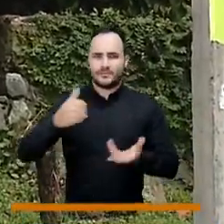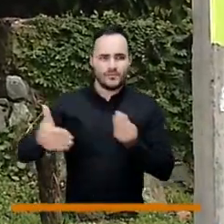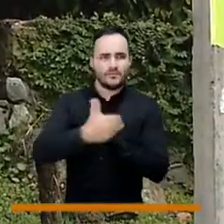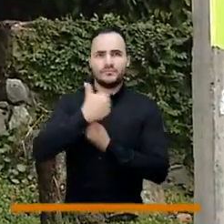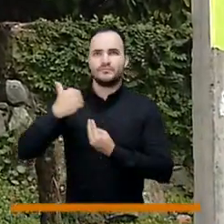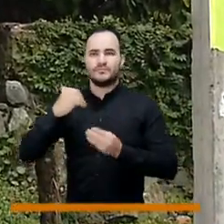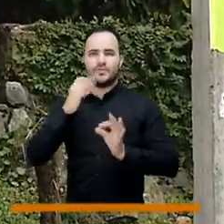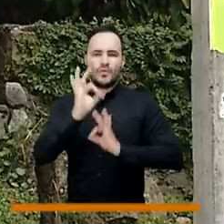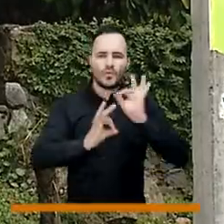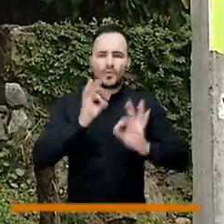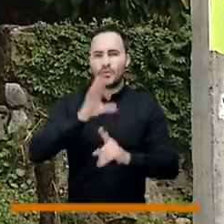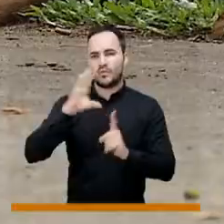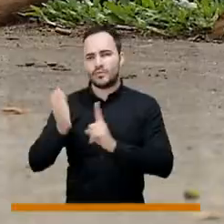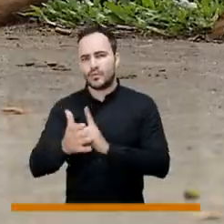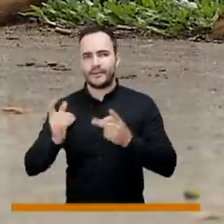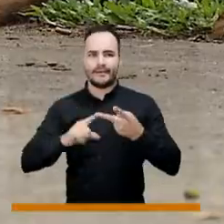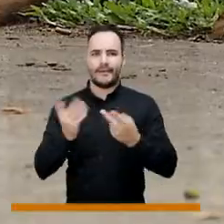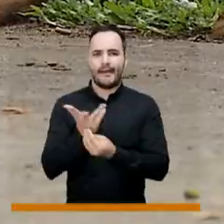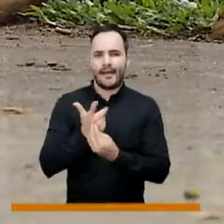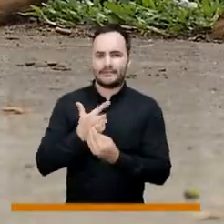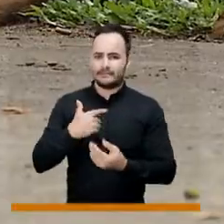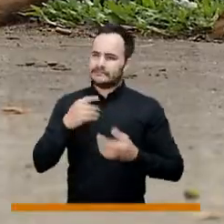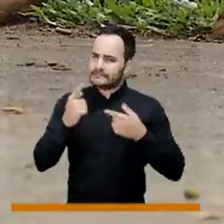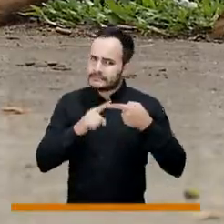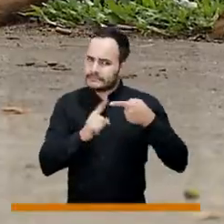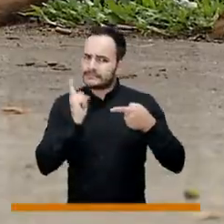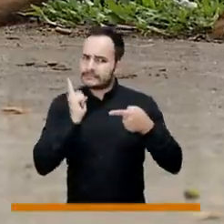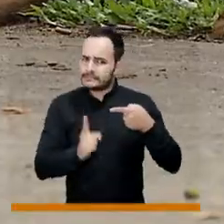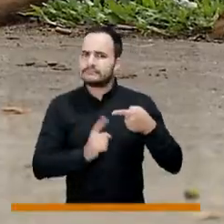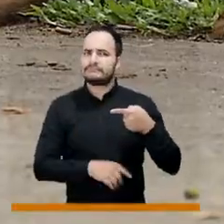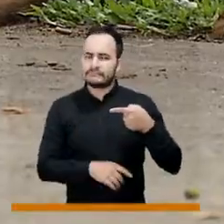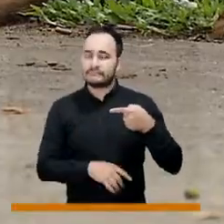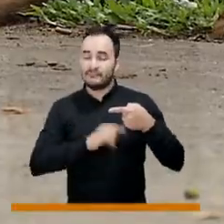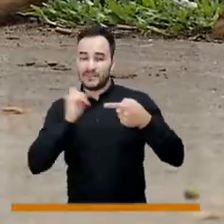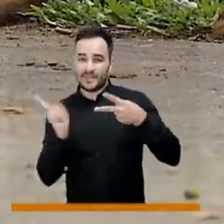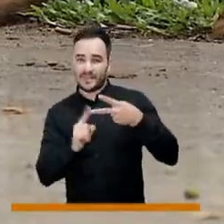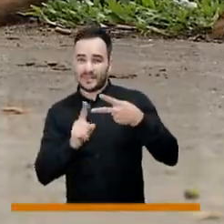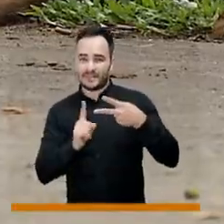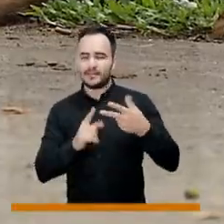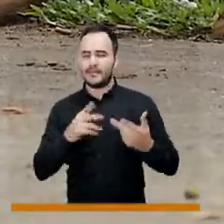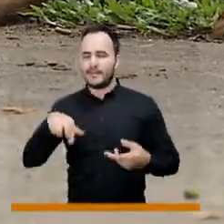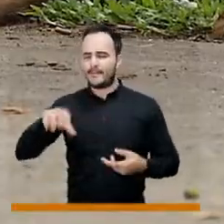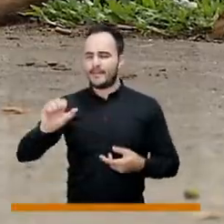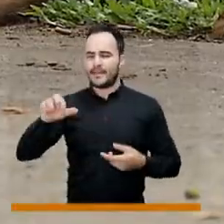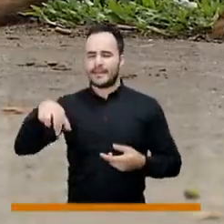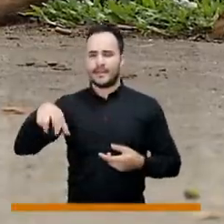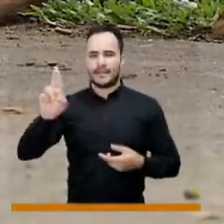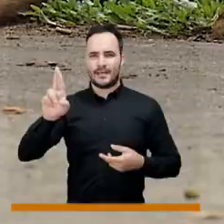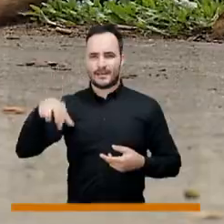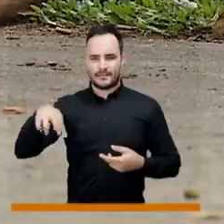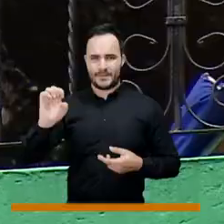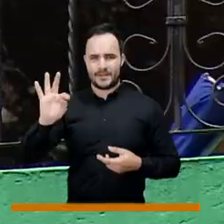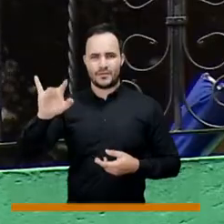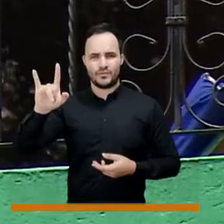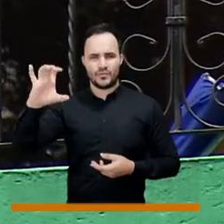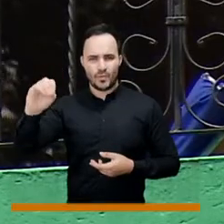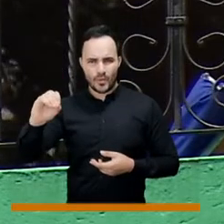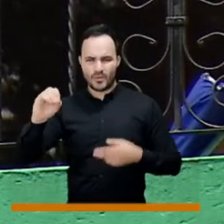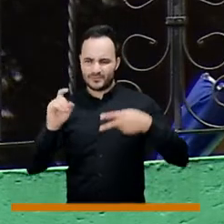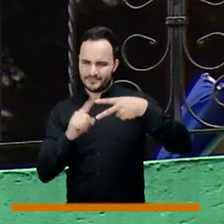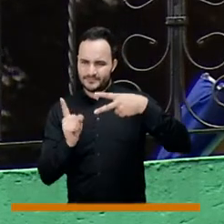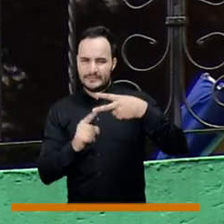centralidades, especialidades en la protección del patrimonio, lo cultural y lo artístico para el primer caso, y para lo segundo, Perpetuo Socorro, en